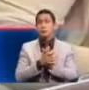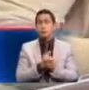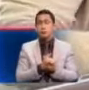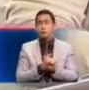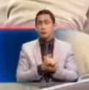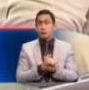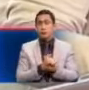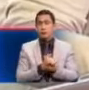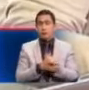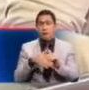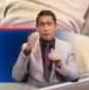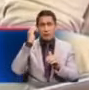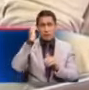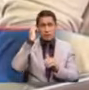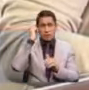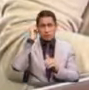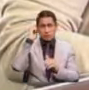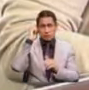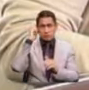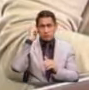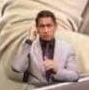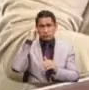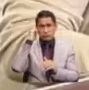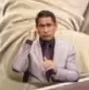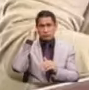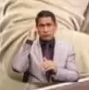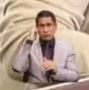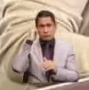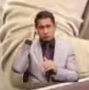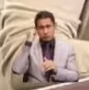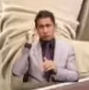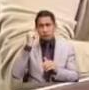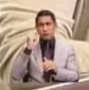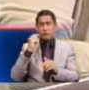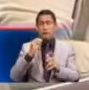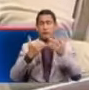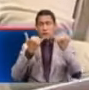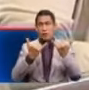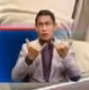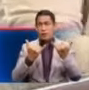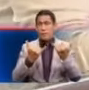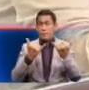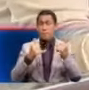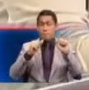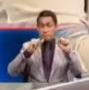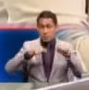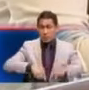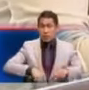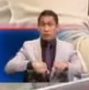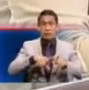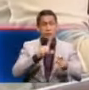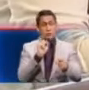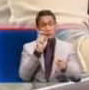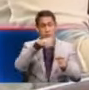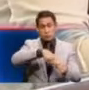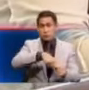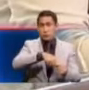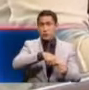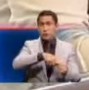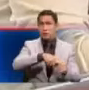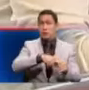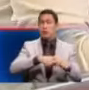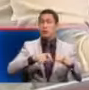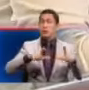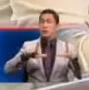abordar varias temáticas, incluidos temas que permitan facilitar el registro de títulos de personas que se encuentran en condición